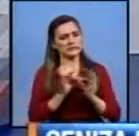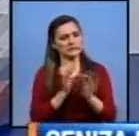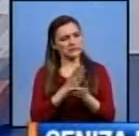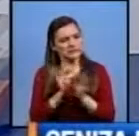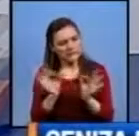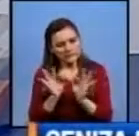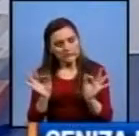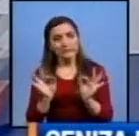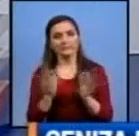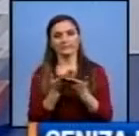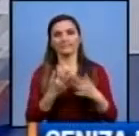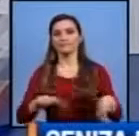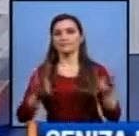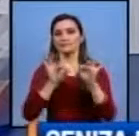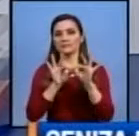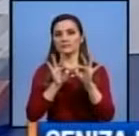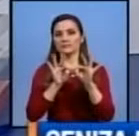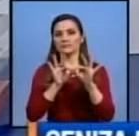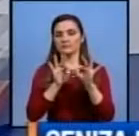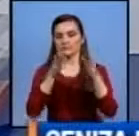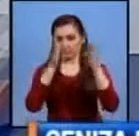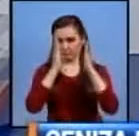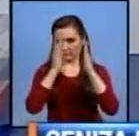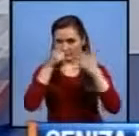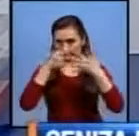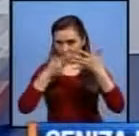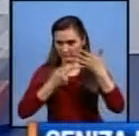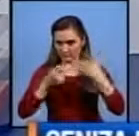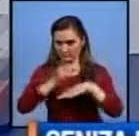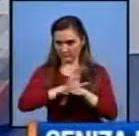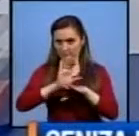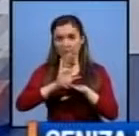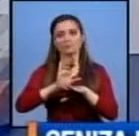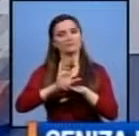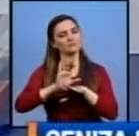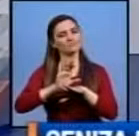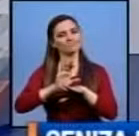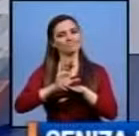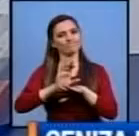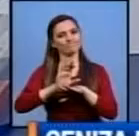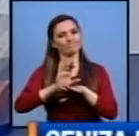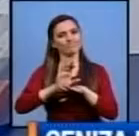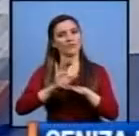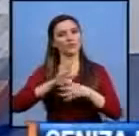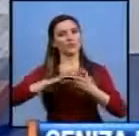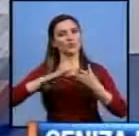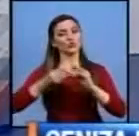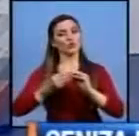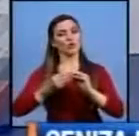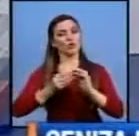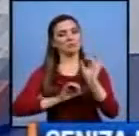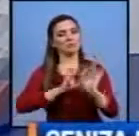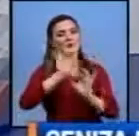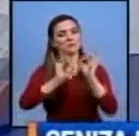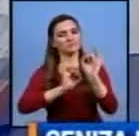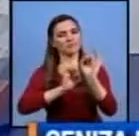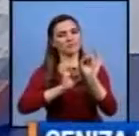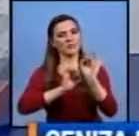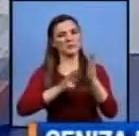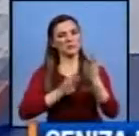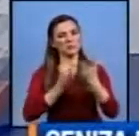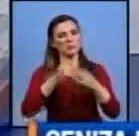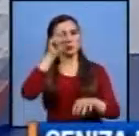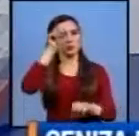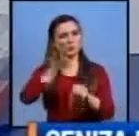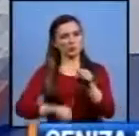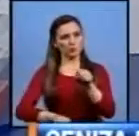nuestro vehículo. Es importante tomar en cuenta algunos consejos básicos para enfrentar la caída de ceniza y que no tengamos que sufrir